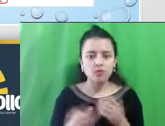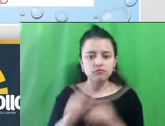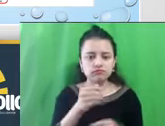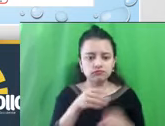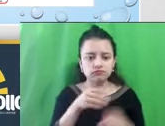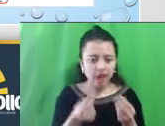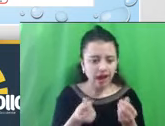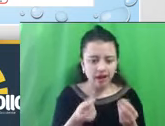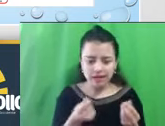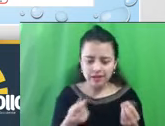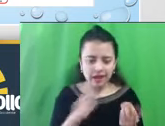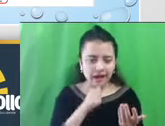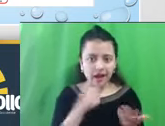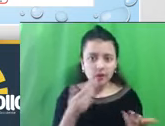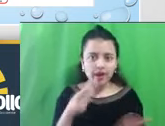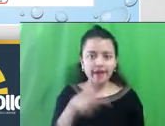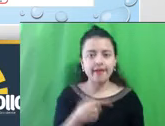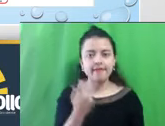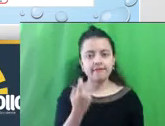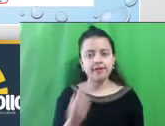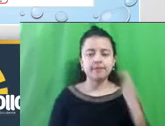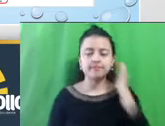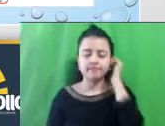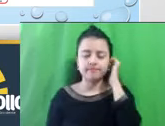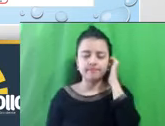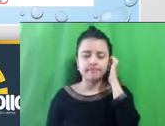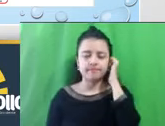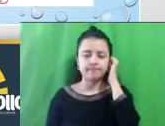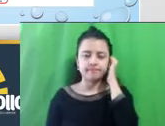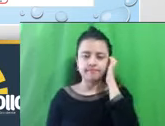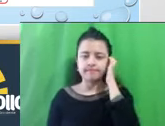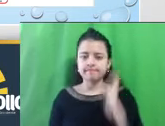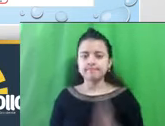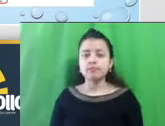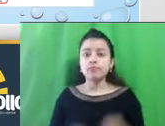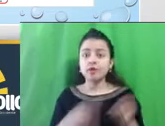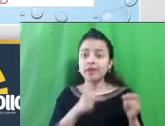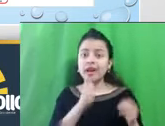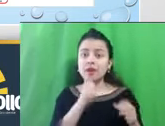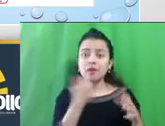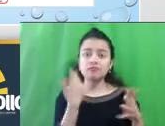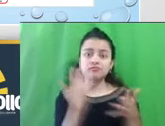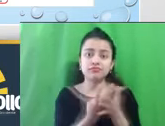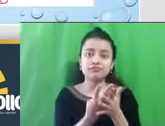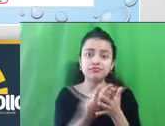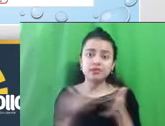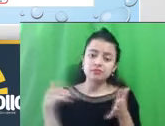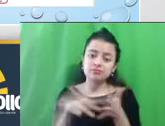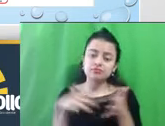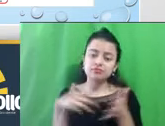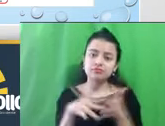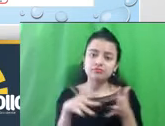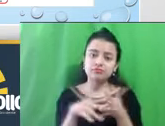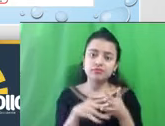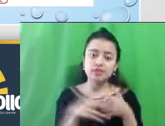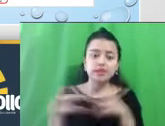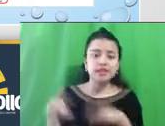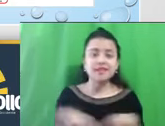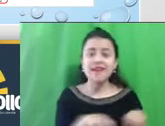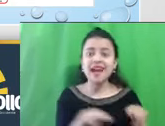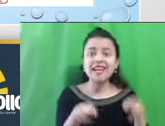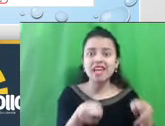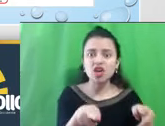esfuerzo grandísimo para poder limpiar esas aguas, hacer el tratamiento de esas aguas. Tenemos dos petares en este momento que ya